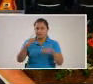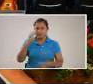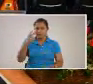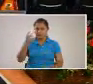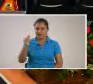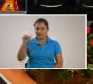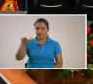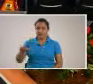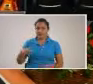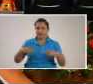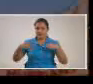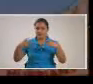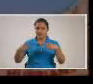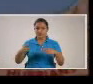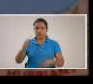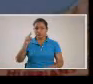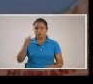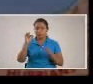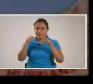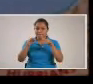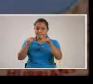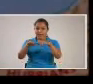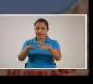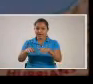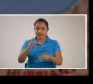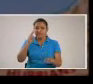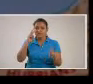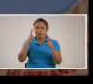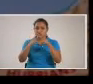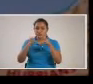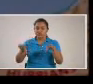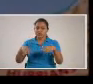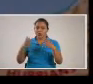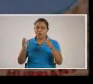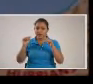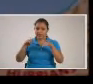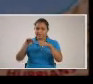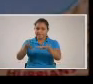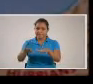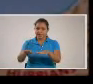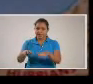hay un mar que se conoce como el Mar Negro.